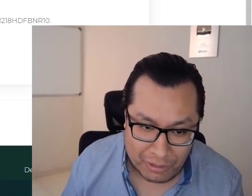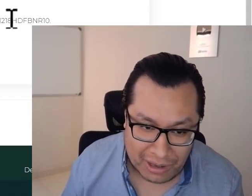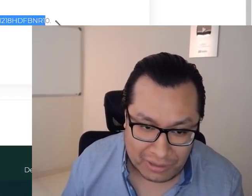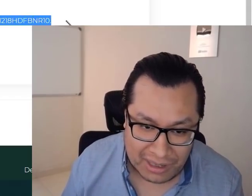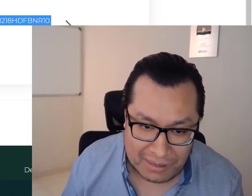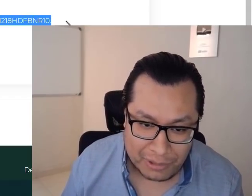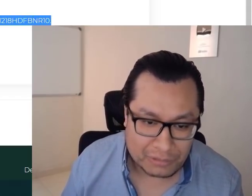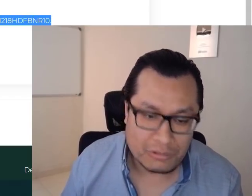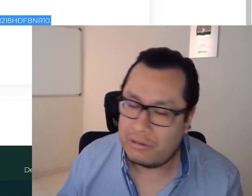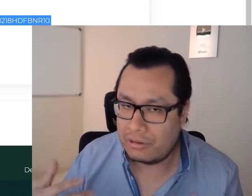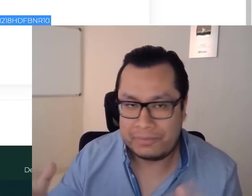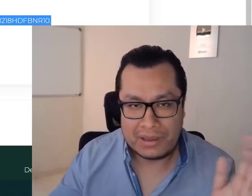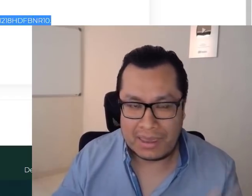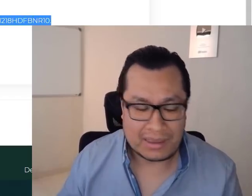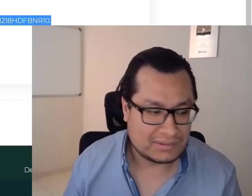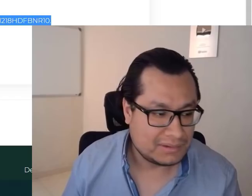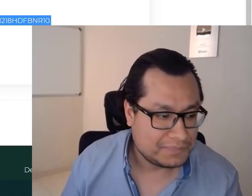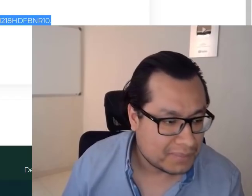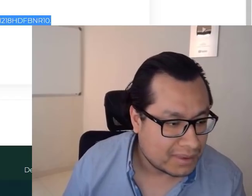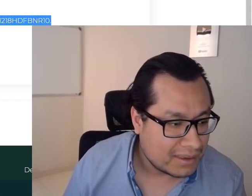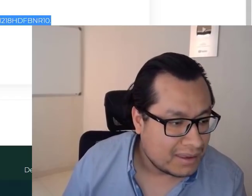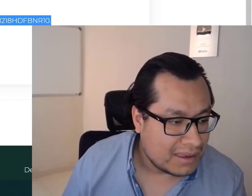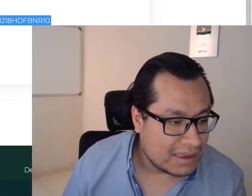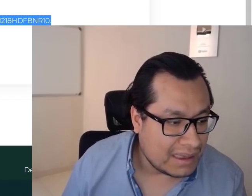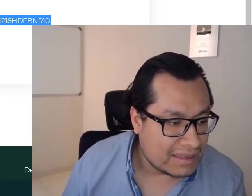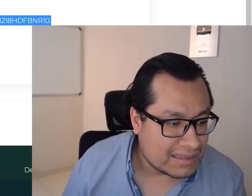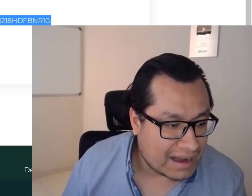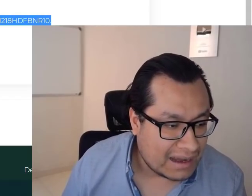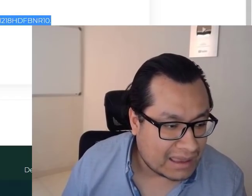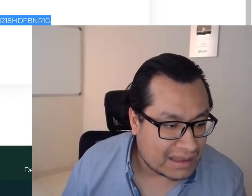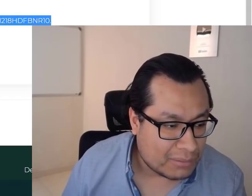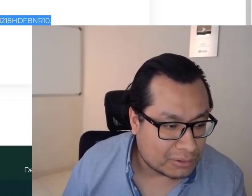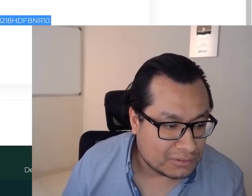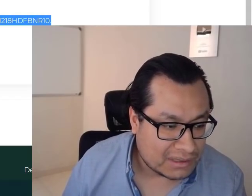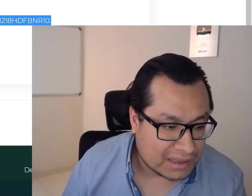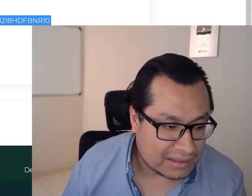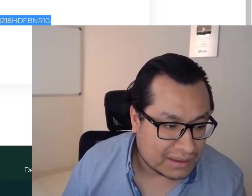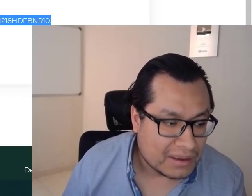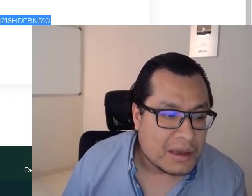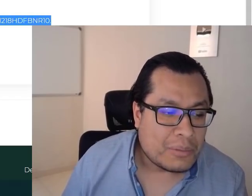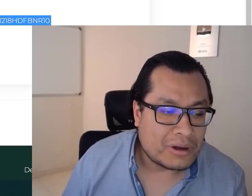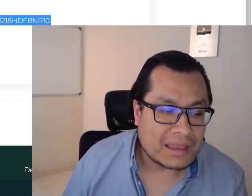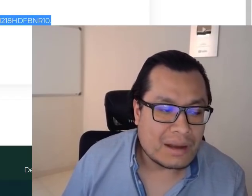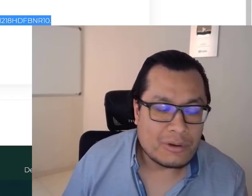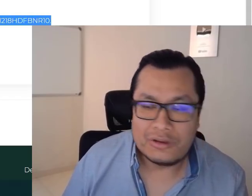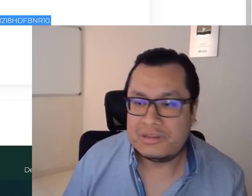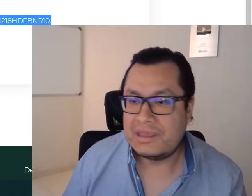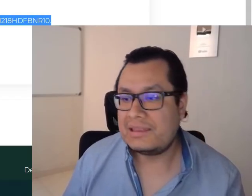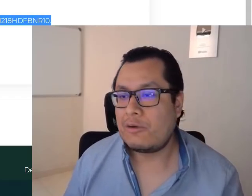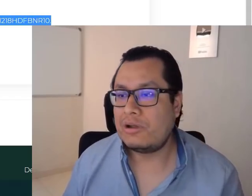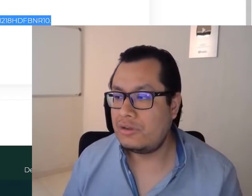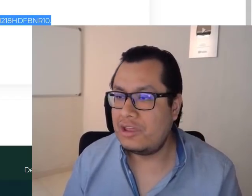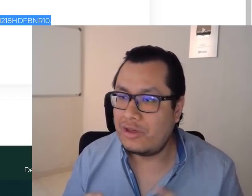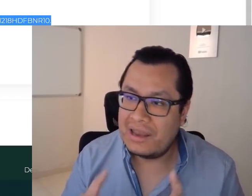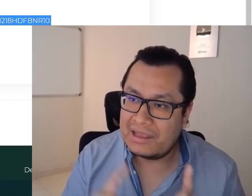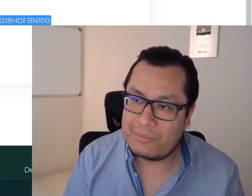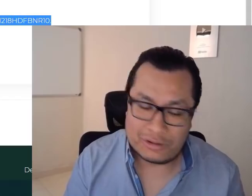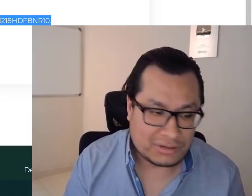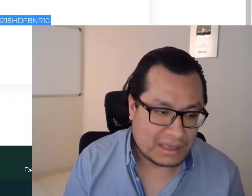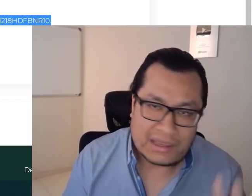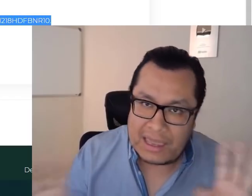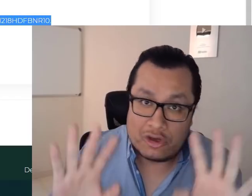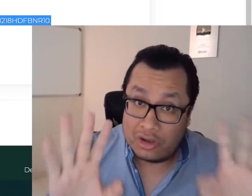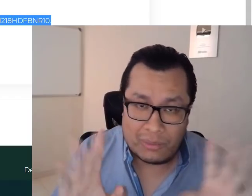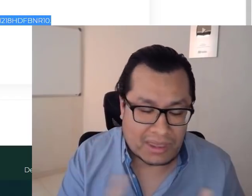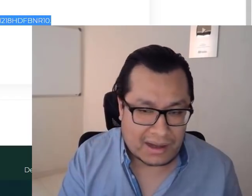nos colocan un ejemplo con un curva x y dar clic en el botón siguiente porque en el botón siguiente cuando yo le doy clic en